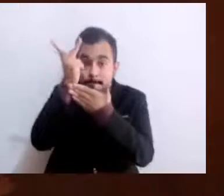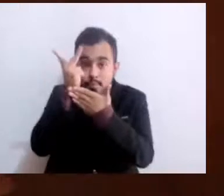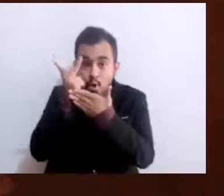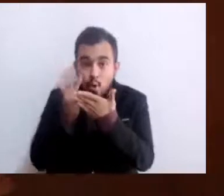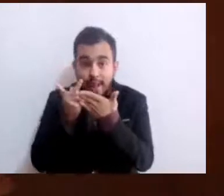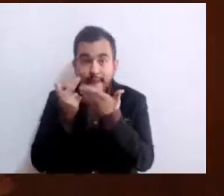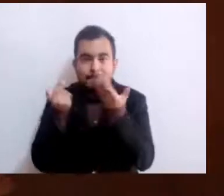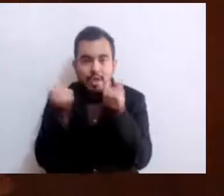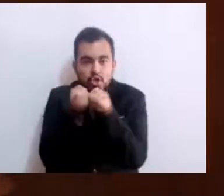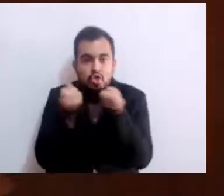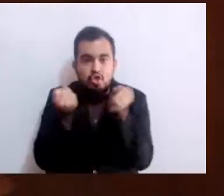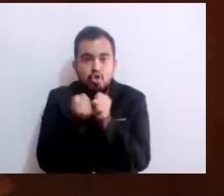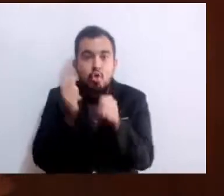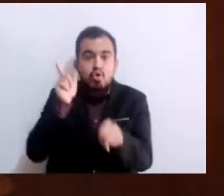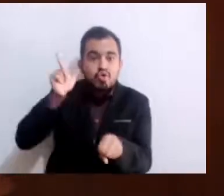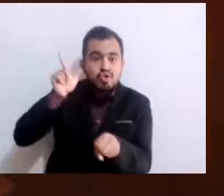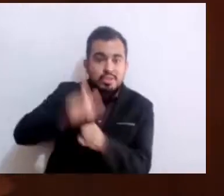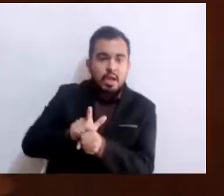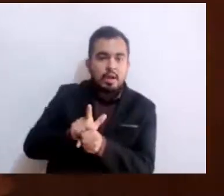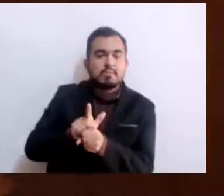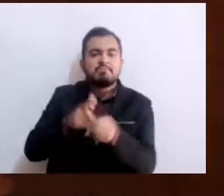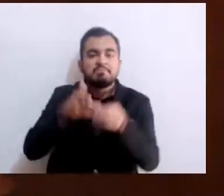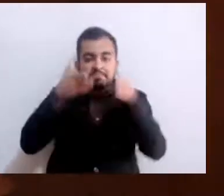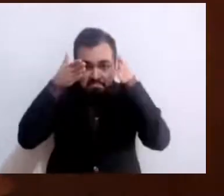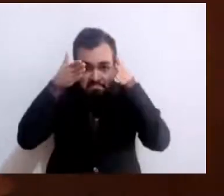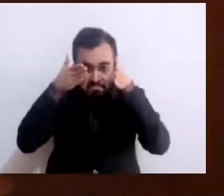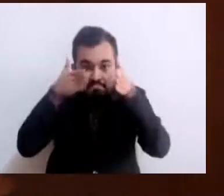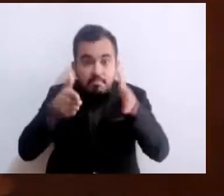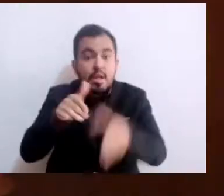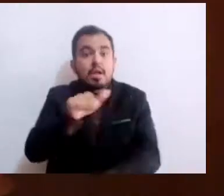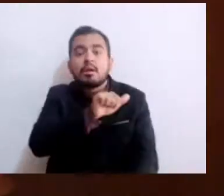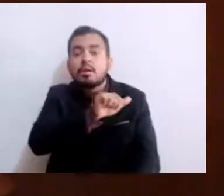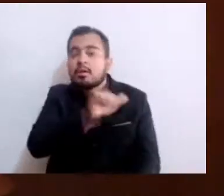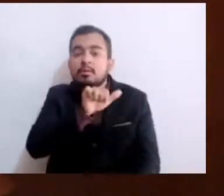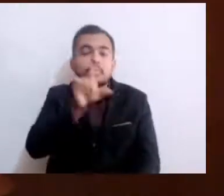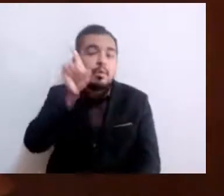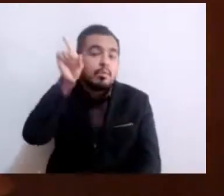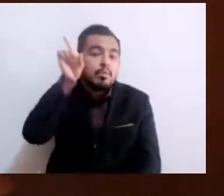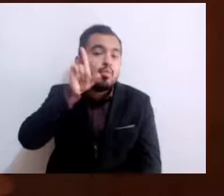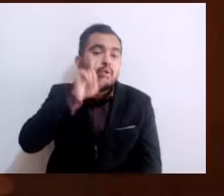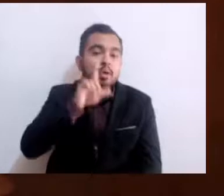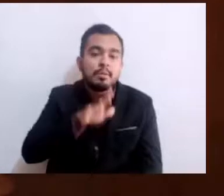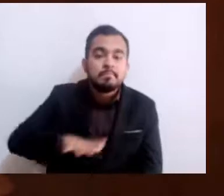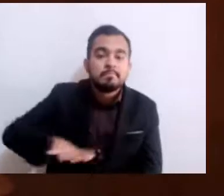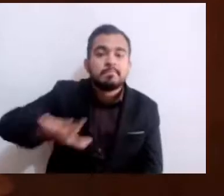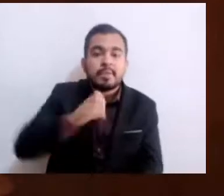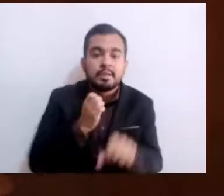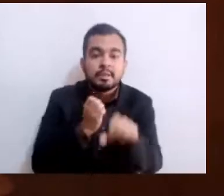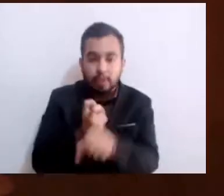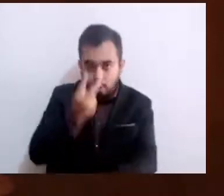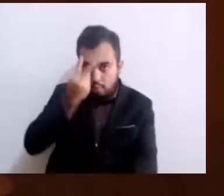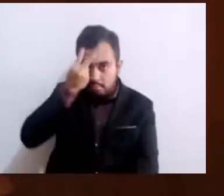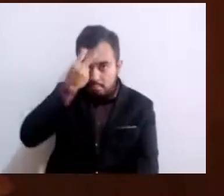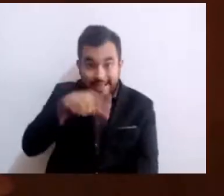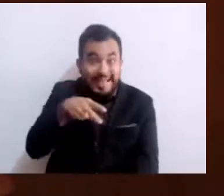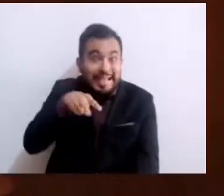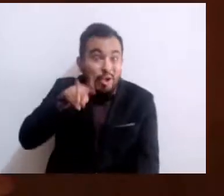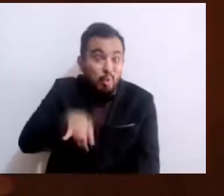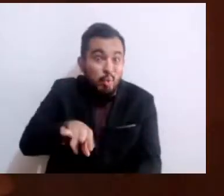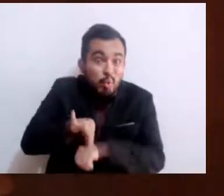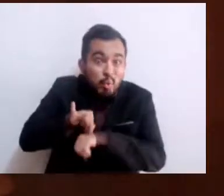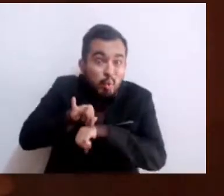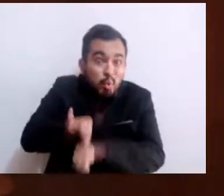debiera estar enfocado a las mujeres mexiquenses que se encuentran verdaderamente en situación de pobreza